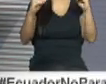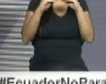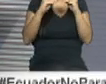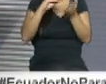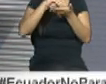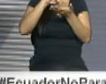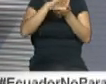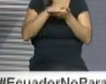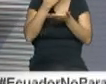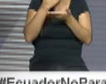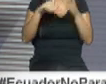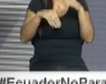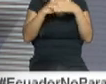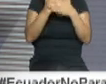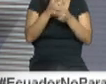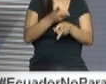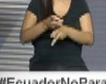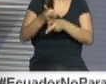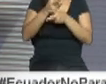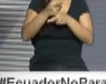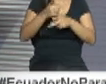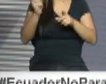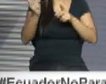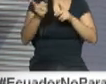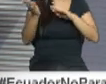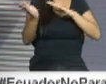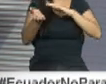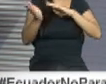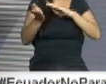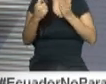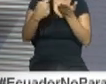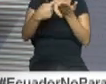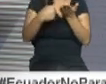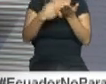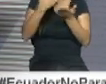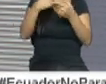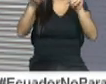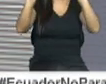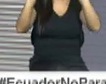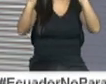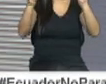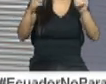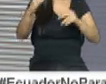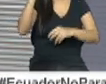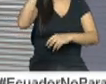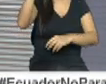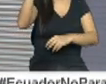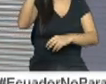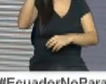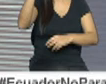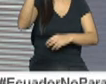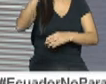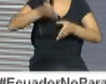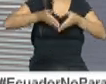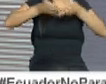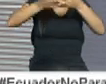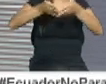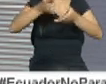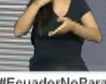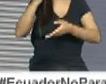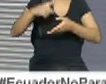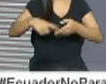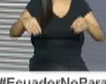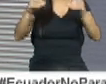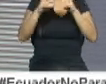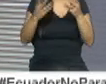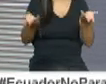establecer un nuevo consejo de disciplina para analizar el caso de este oficial de la Armada Nacional. ¿Qué debería